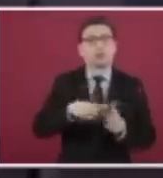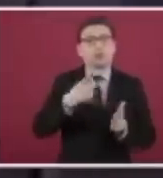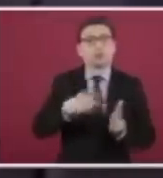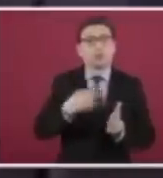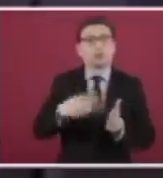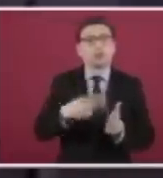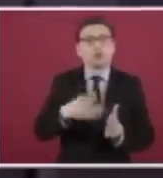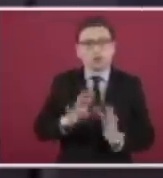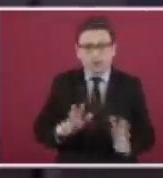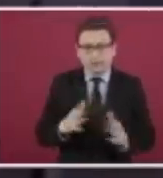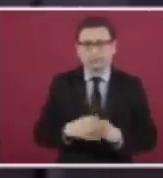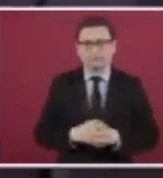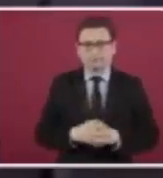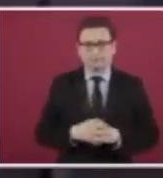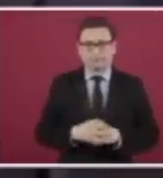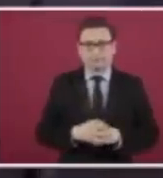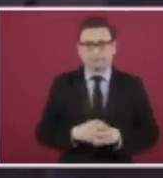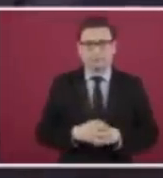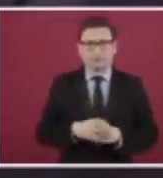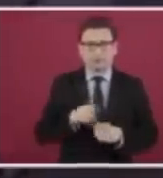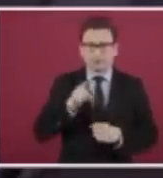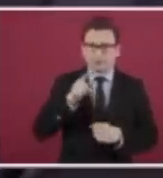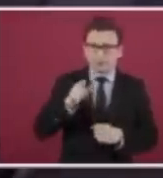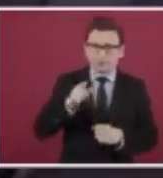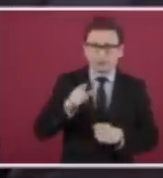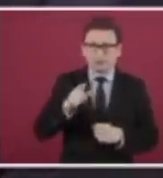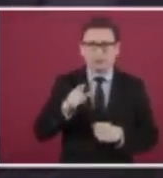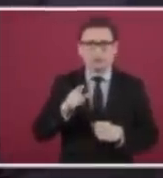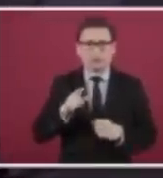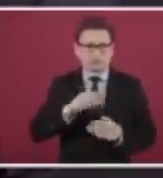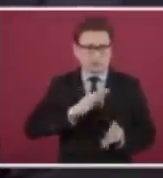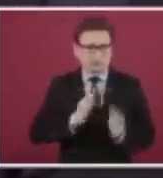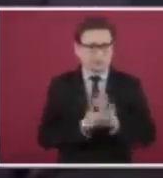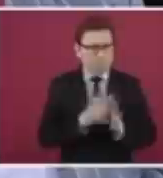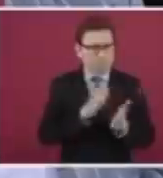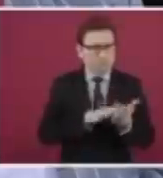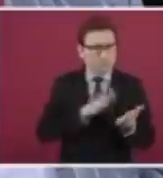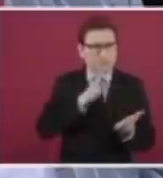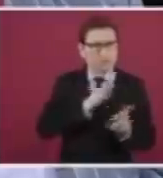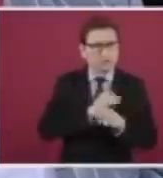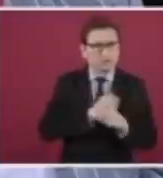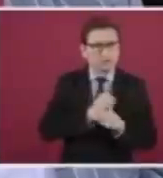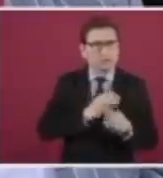ver, ¿por qué está mal integrado? ¿O